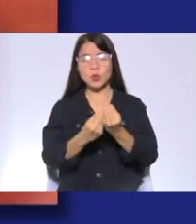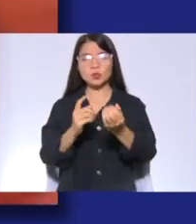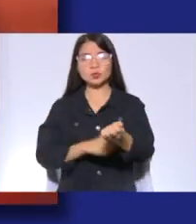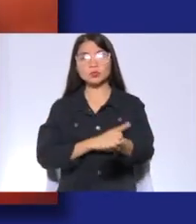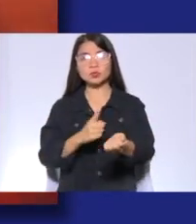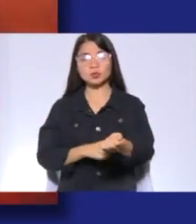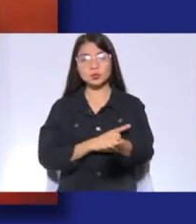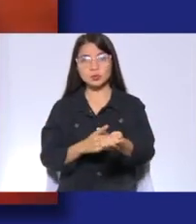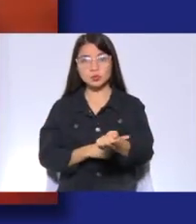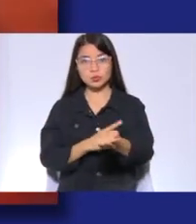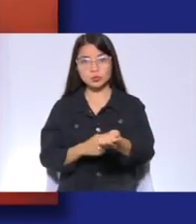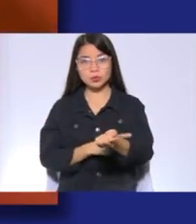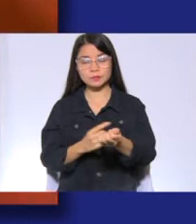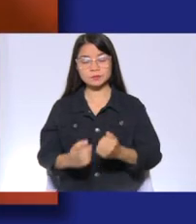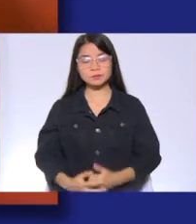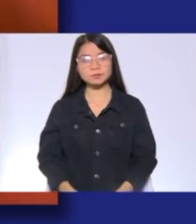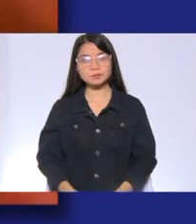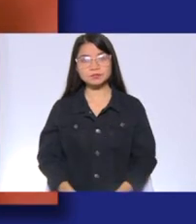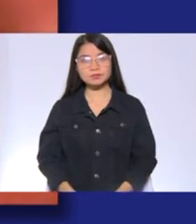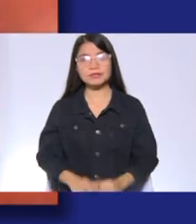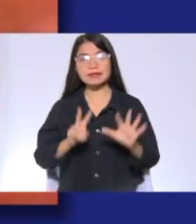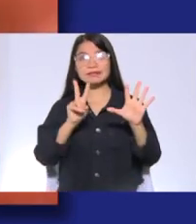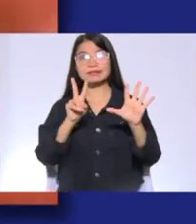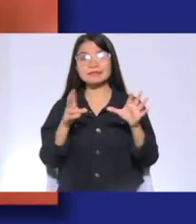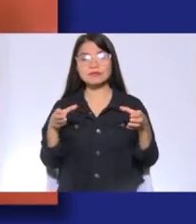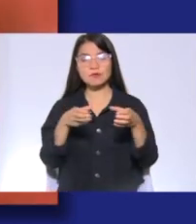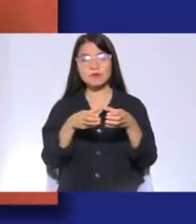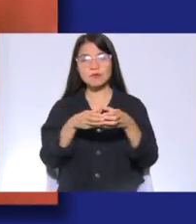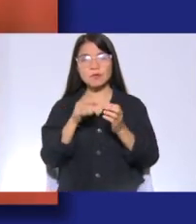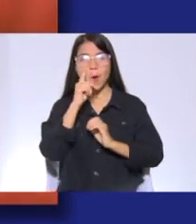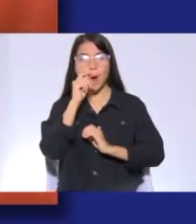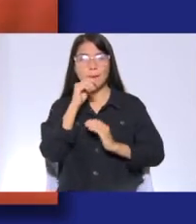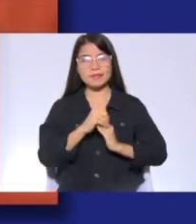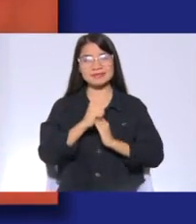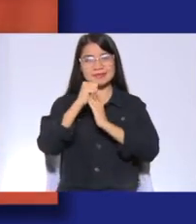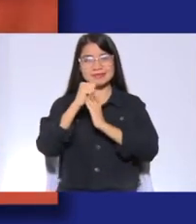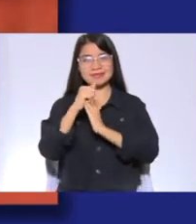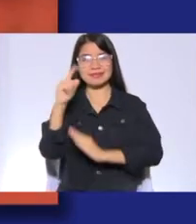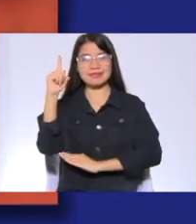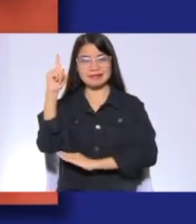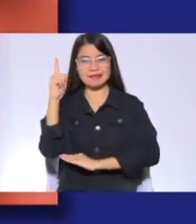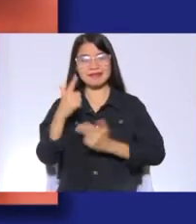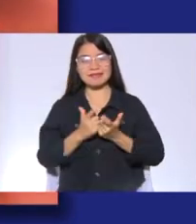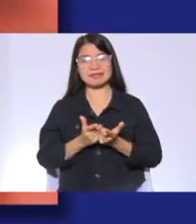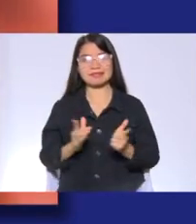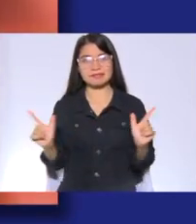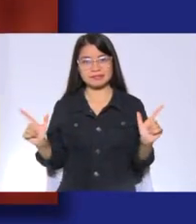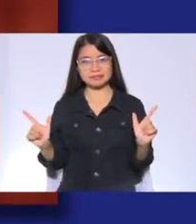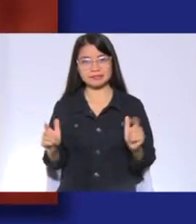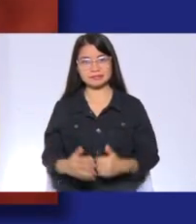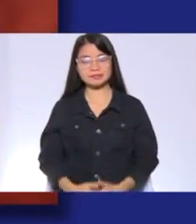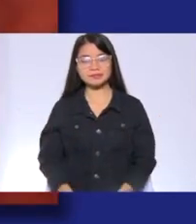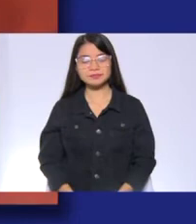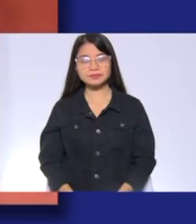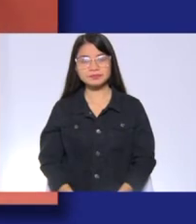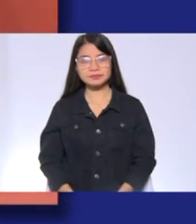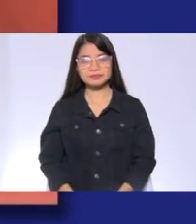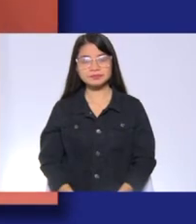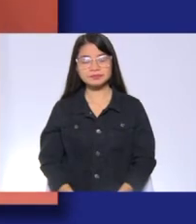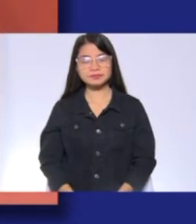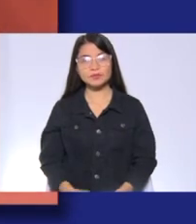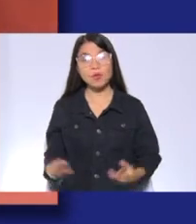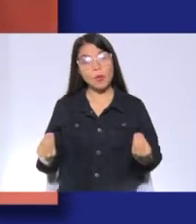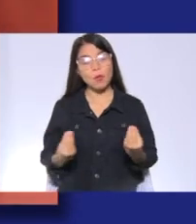formó parte de lo que denominarían los Siete Infantes de Lara o los Siete Macabeos de la Independencia. Se une junto a sus